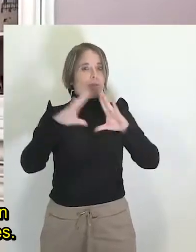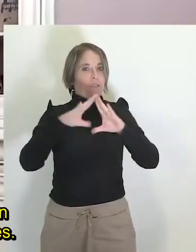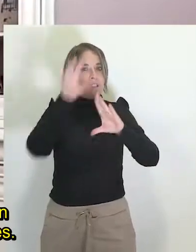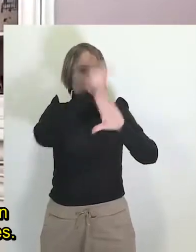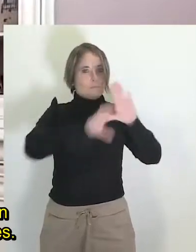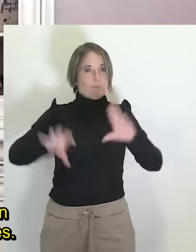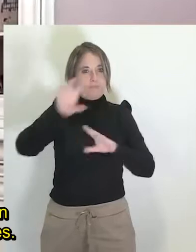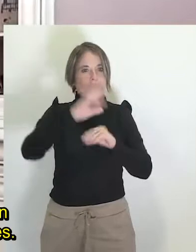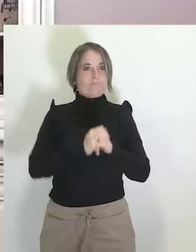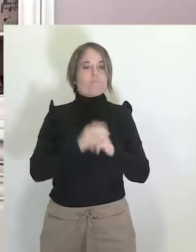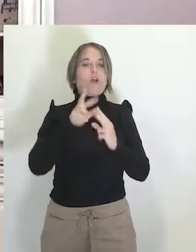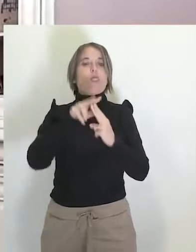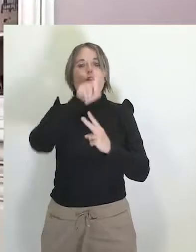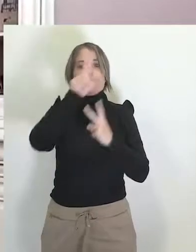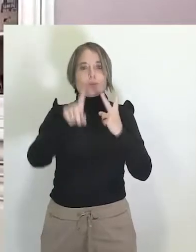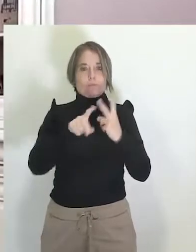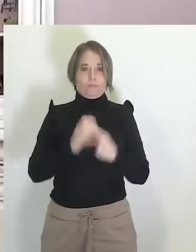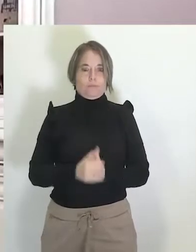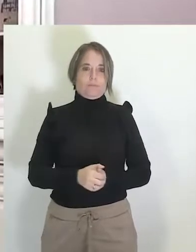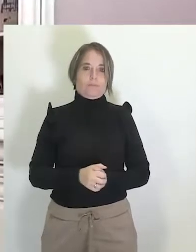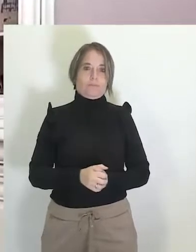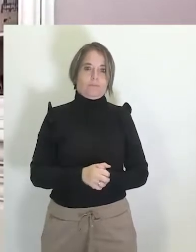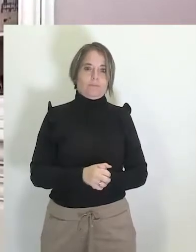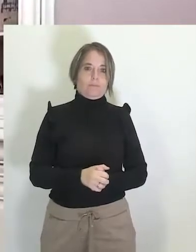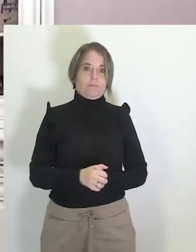ellas en otros lugares? Esas dos preguntas.